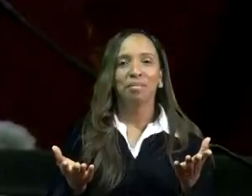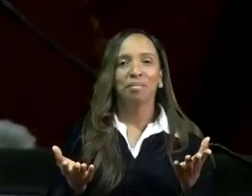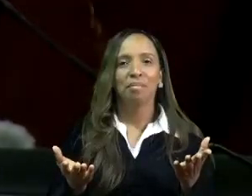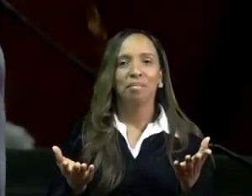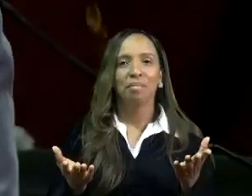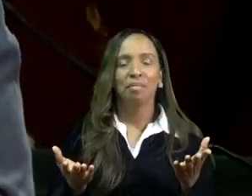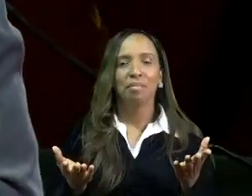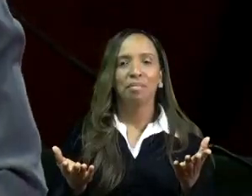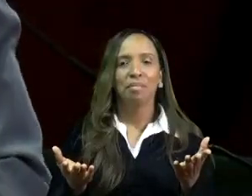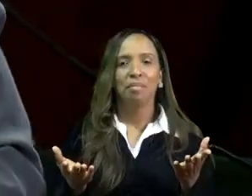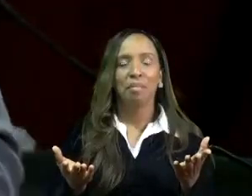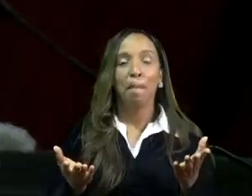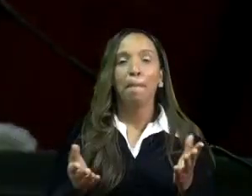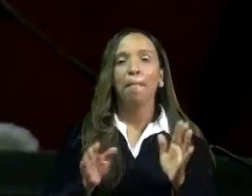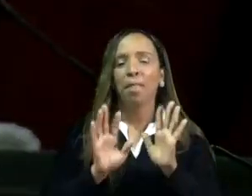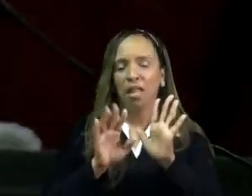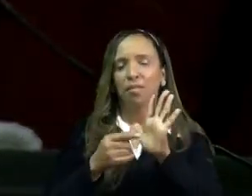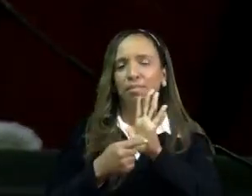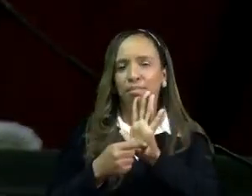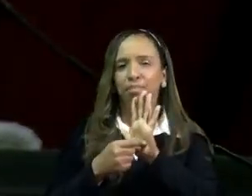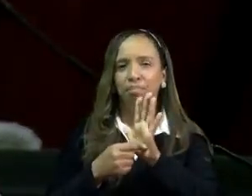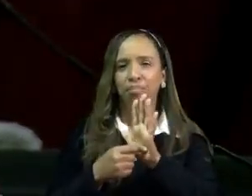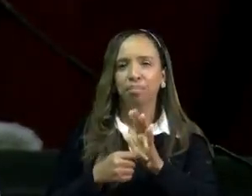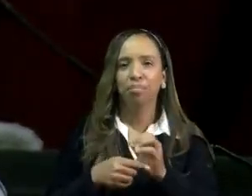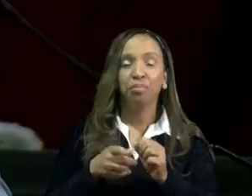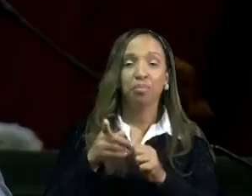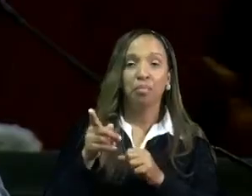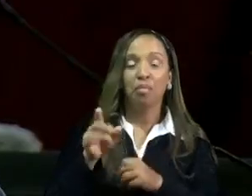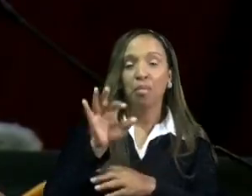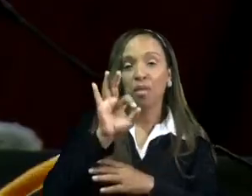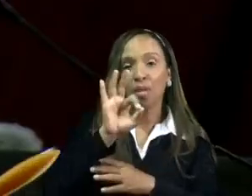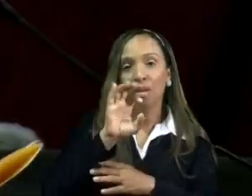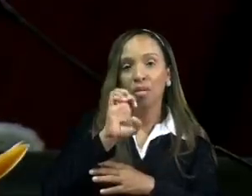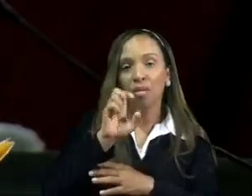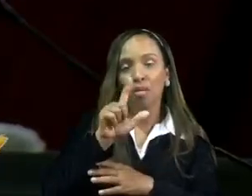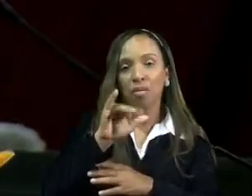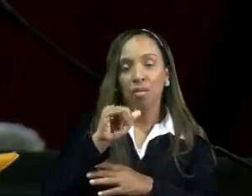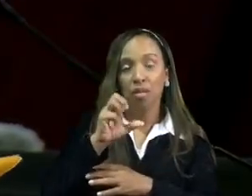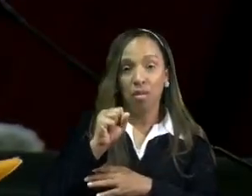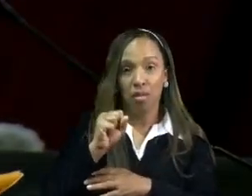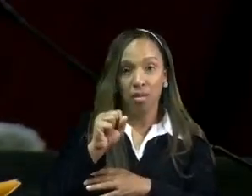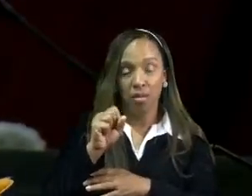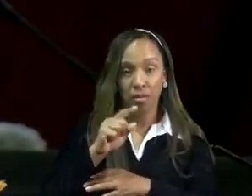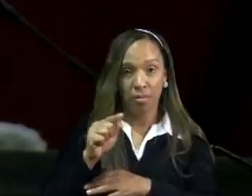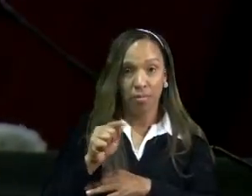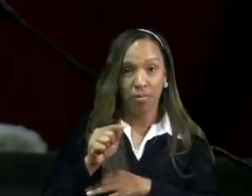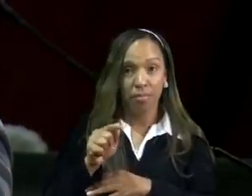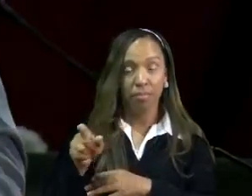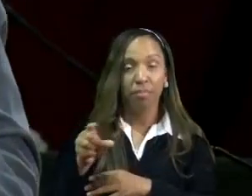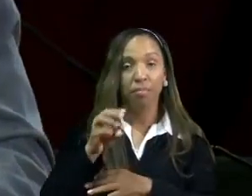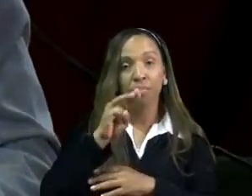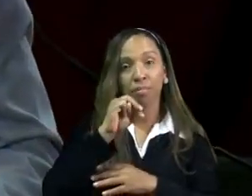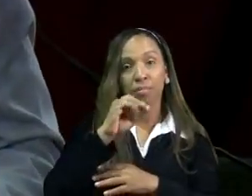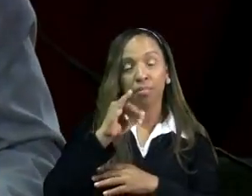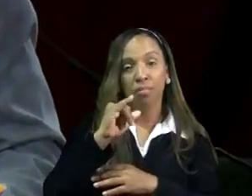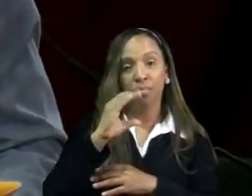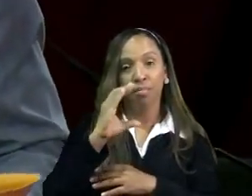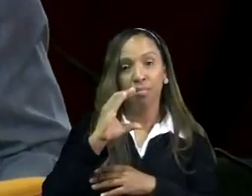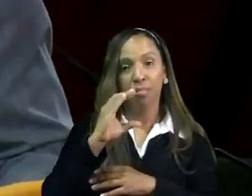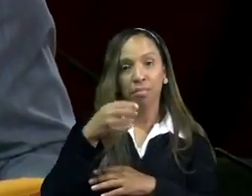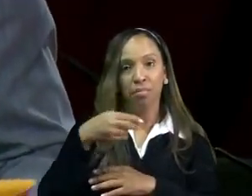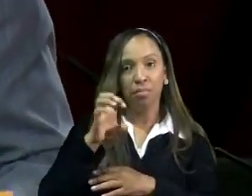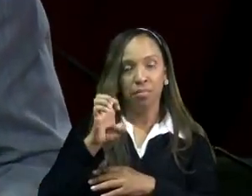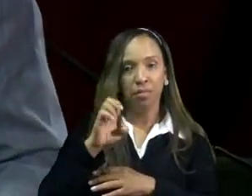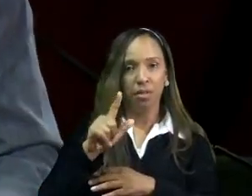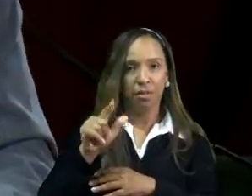el caso de mi amigo, colega de Santiago, Félix Michel, que cogió un turno ahorita, pero salió a